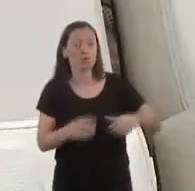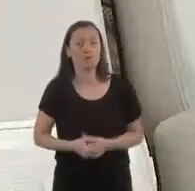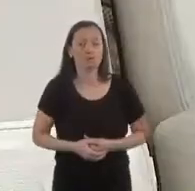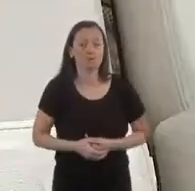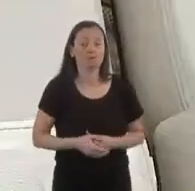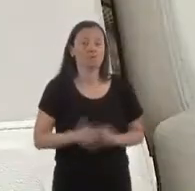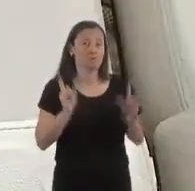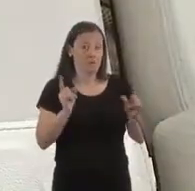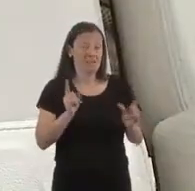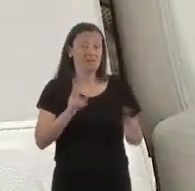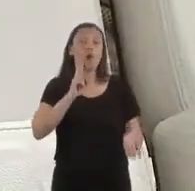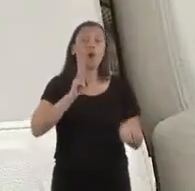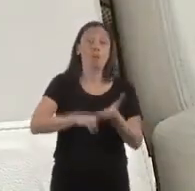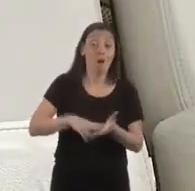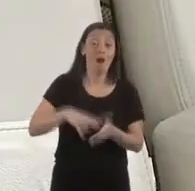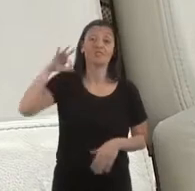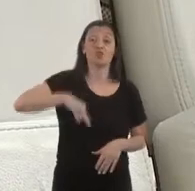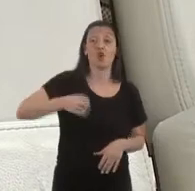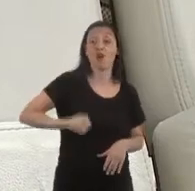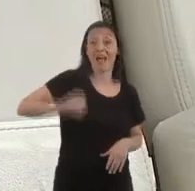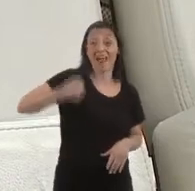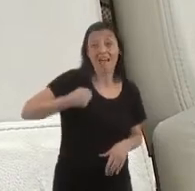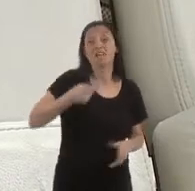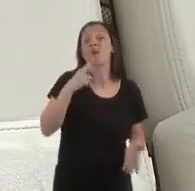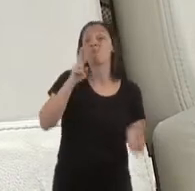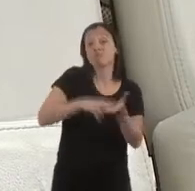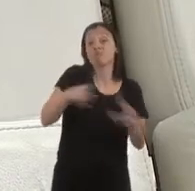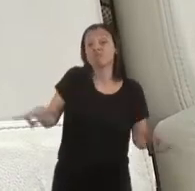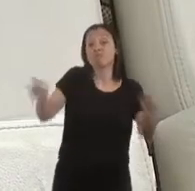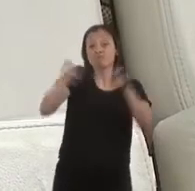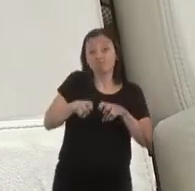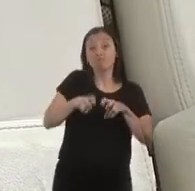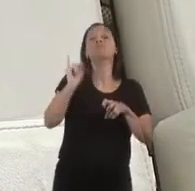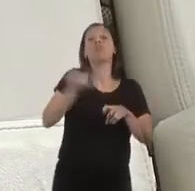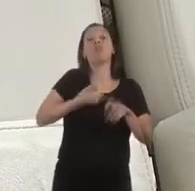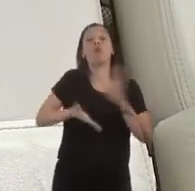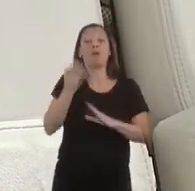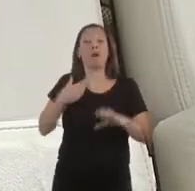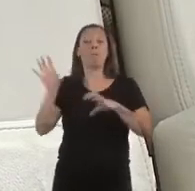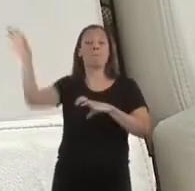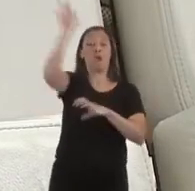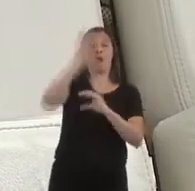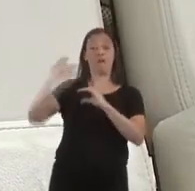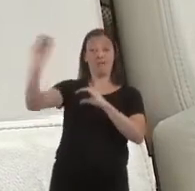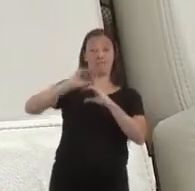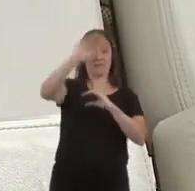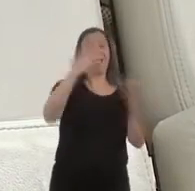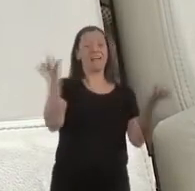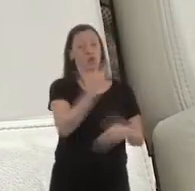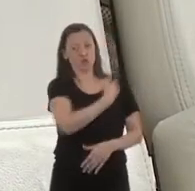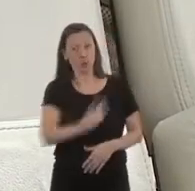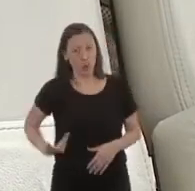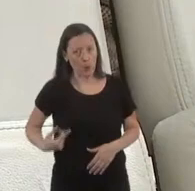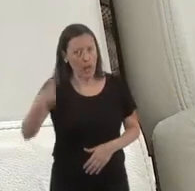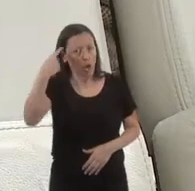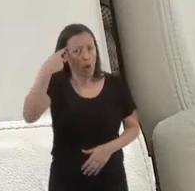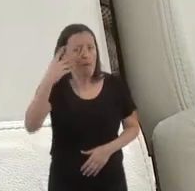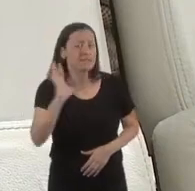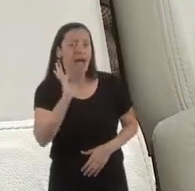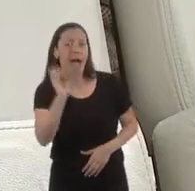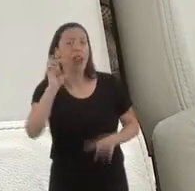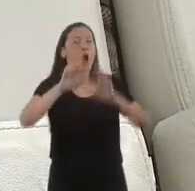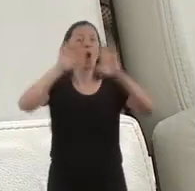Que ganancias es un impuesto coparticipable para todas las provincias. Correcto. Si el gobierno tiene una idea Sí.